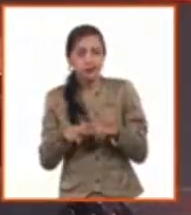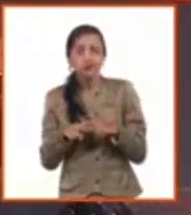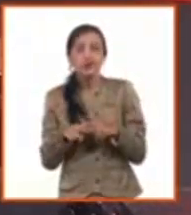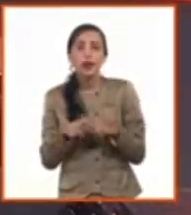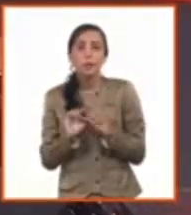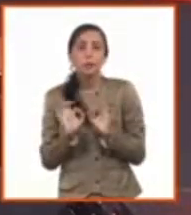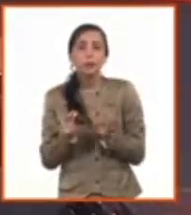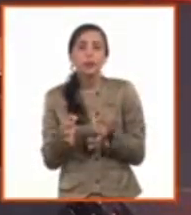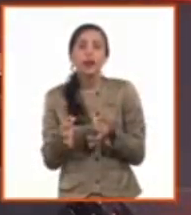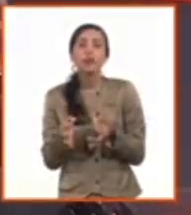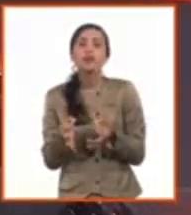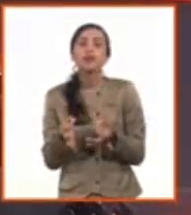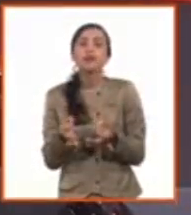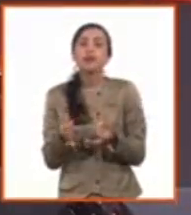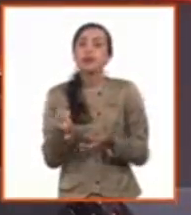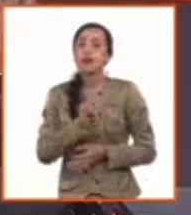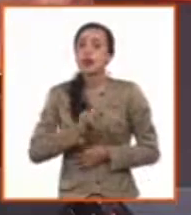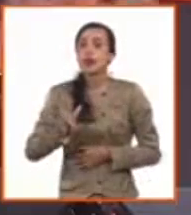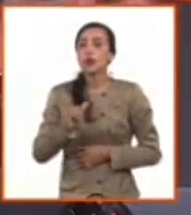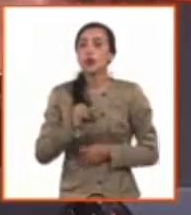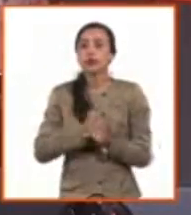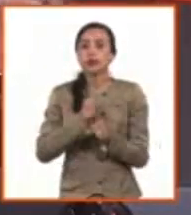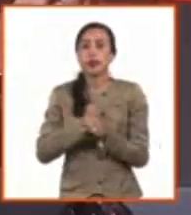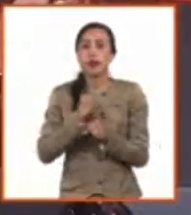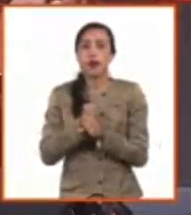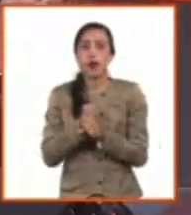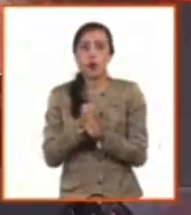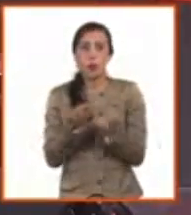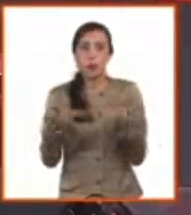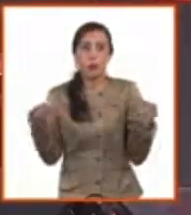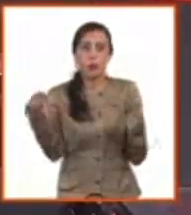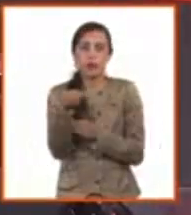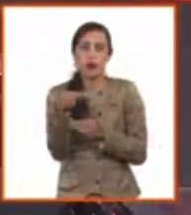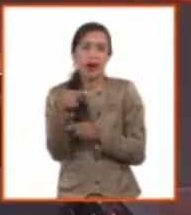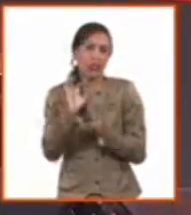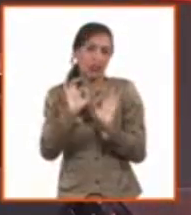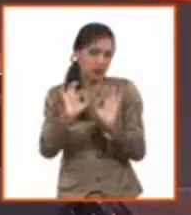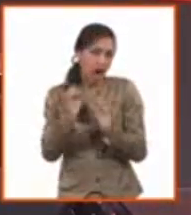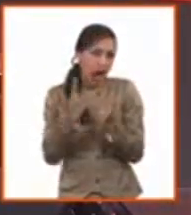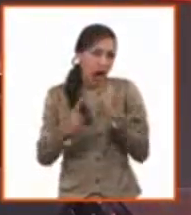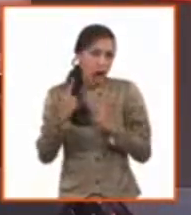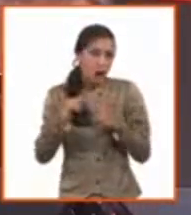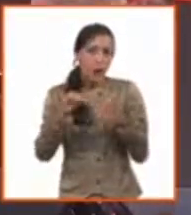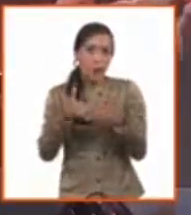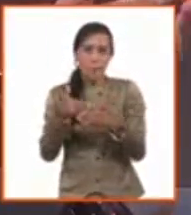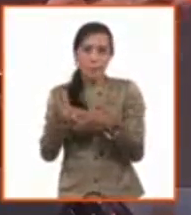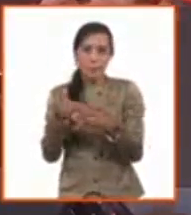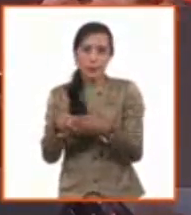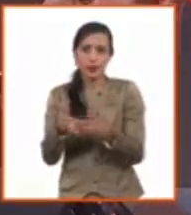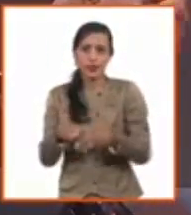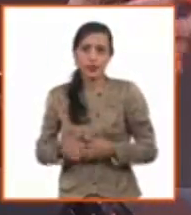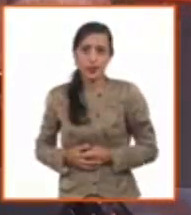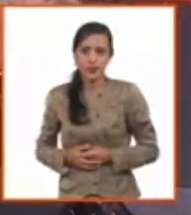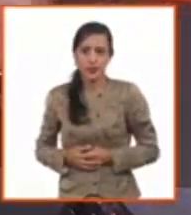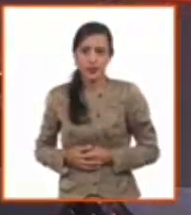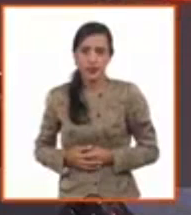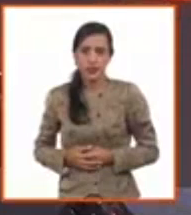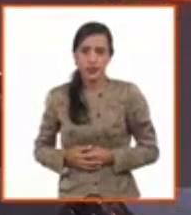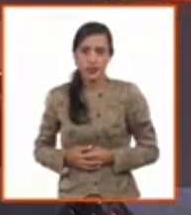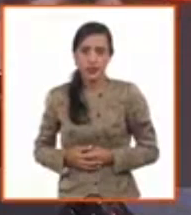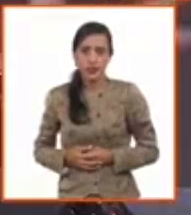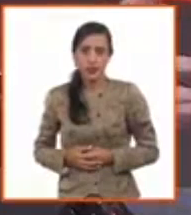pongan más al alcance de todos la actividad fundamental de determinados organismos y determinadas instituciones bueno